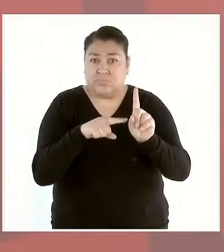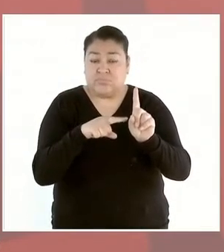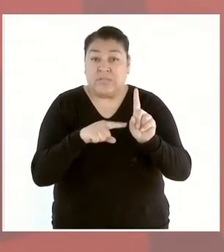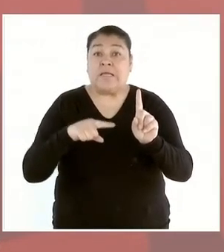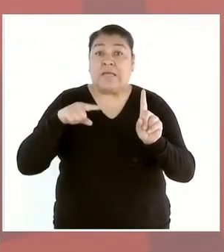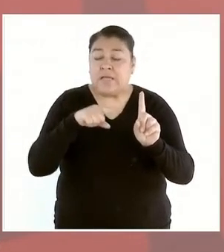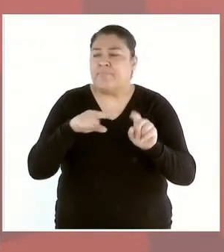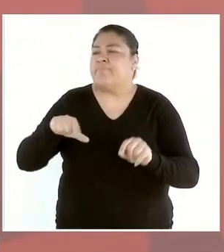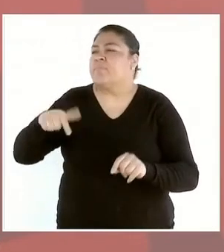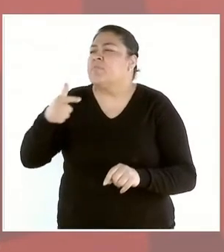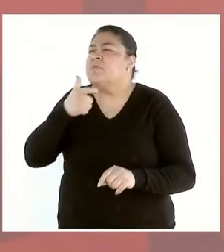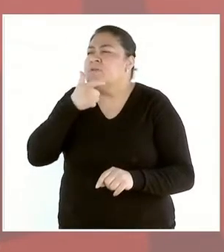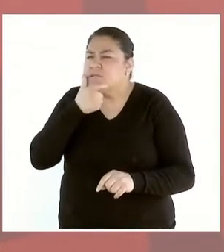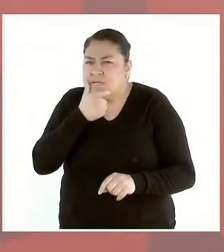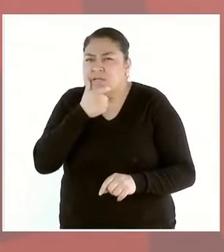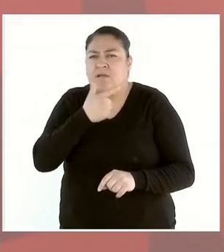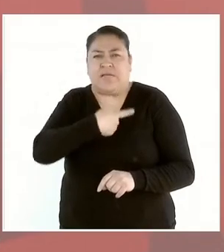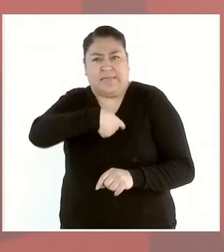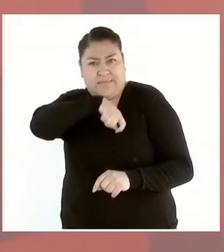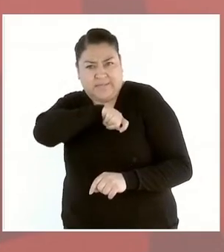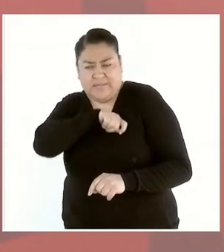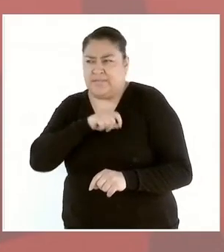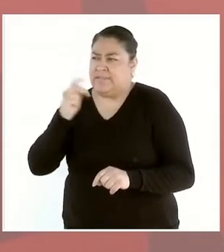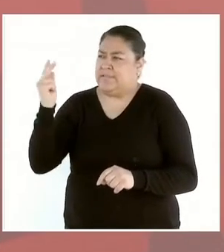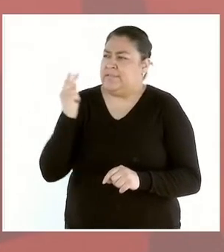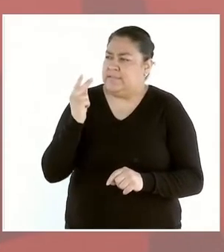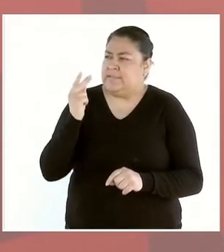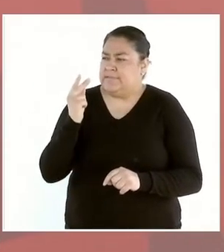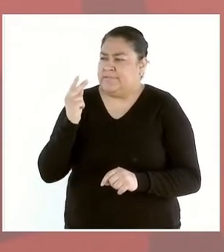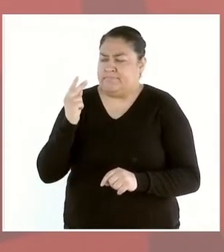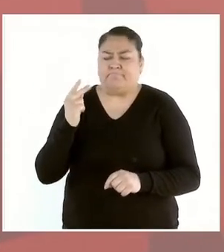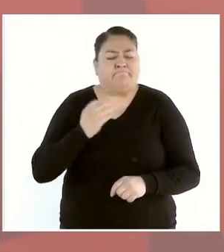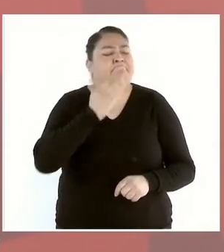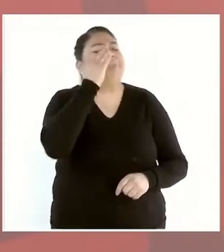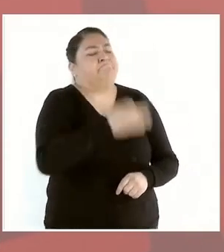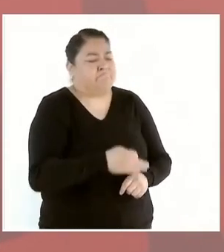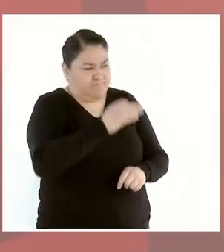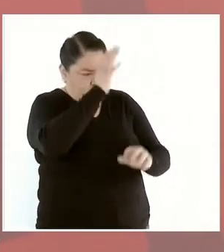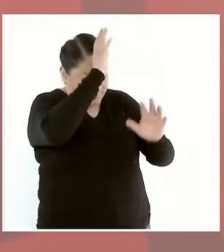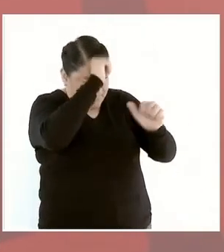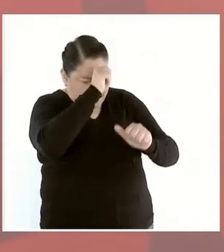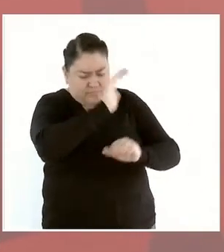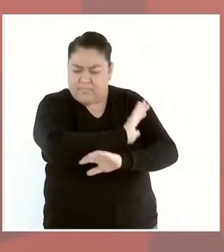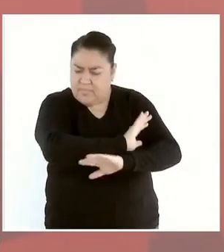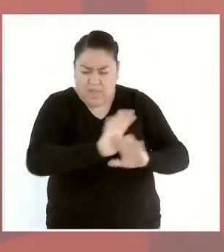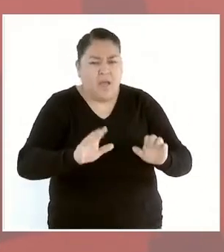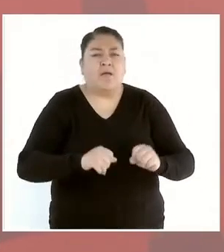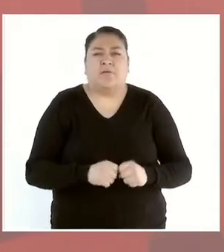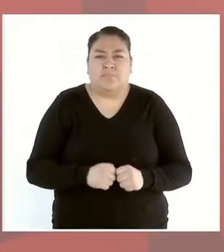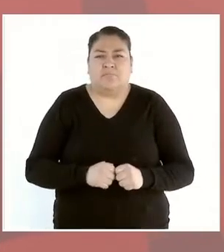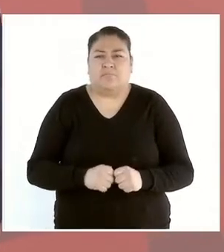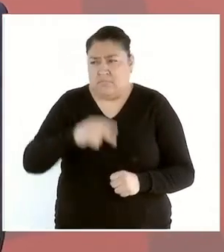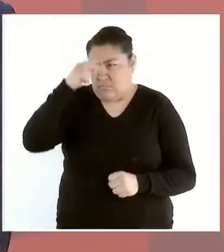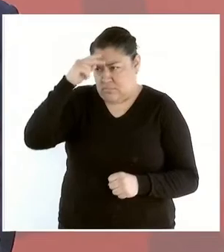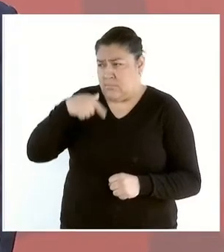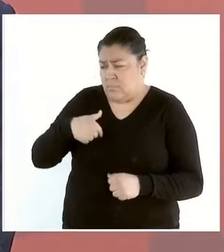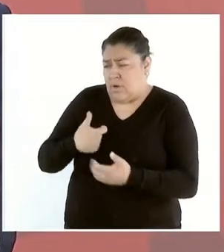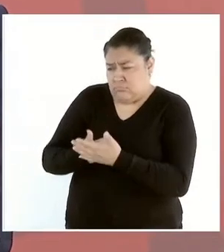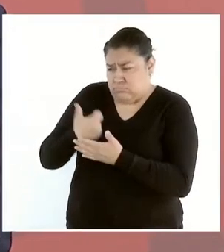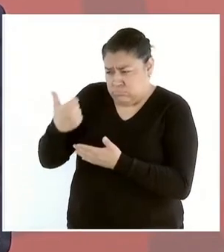inglaterra y españa aceptaron los acuerdos propuestos por el gobierno